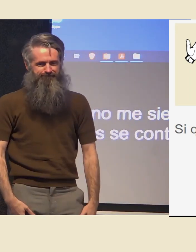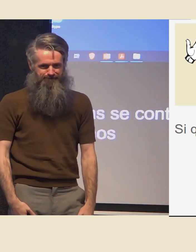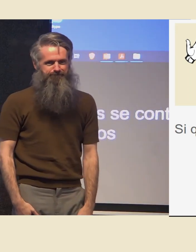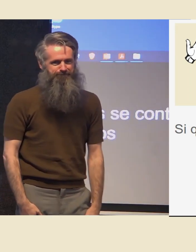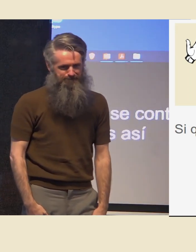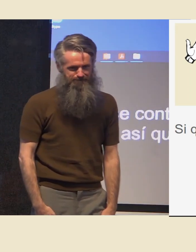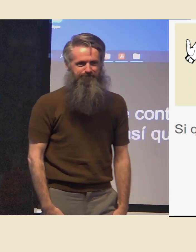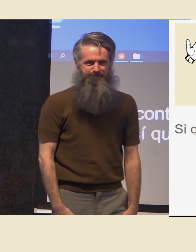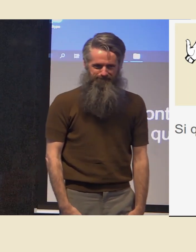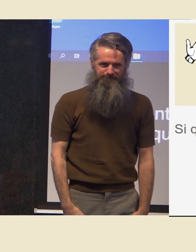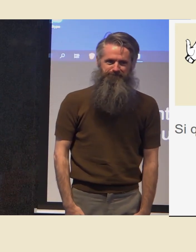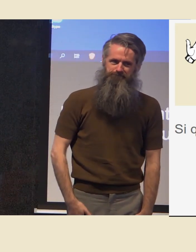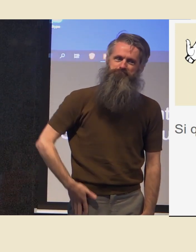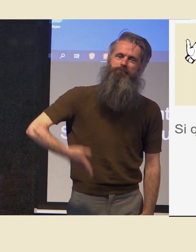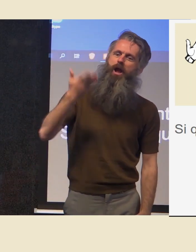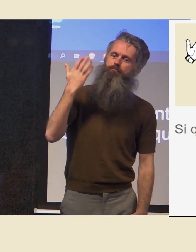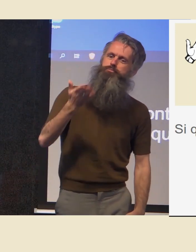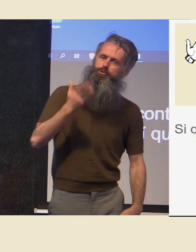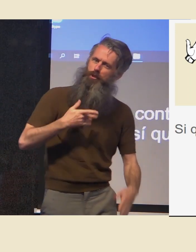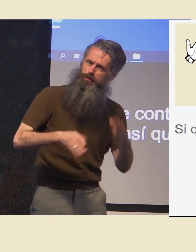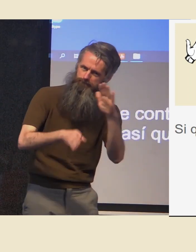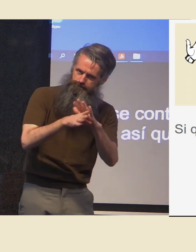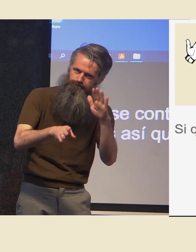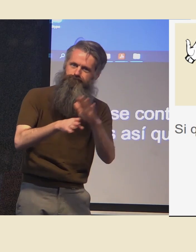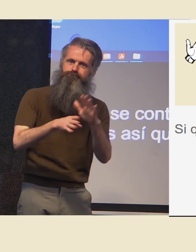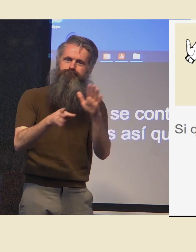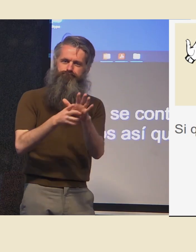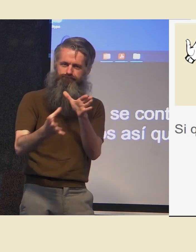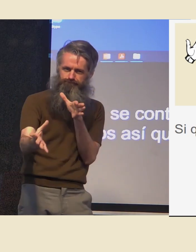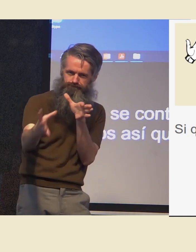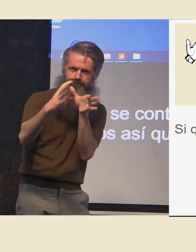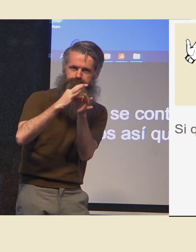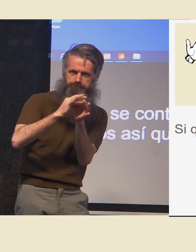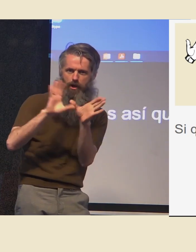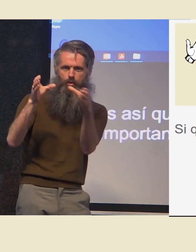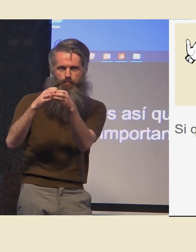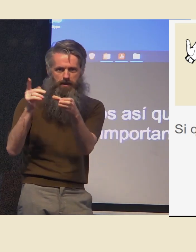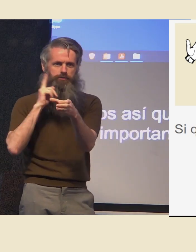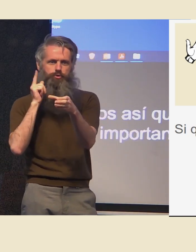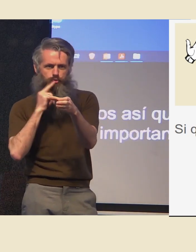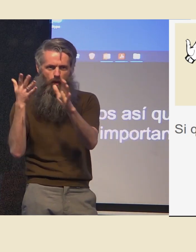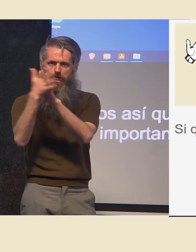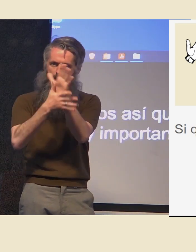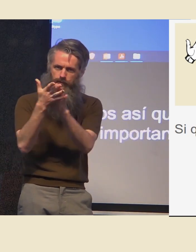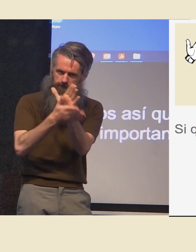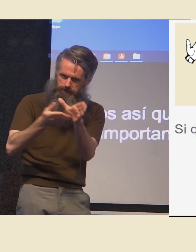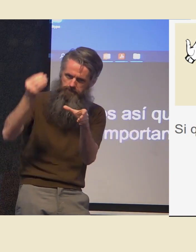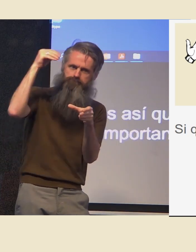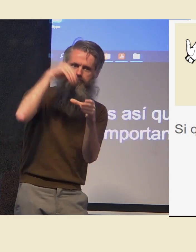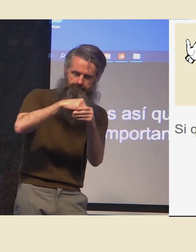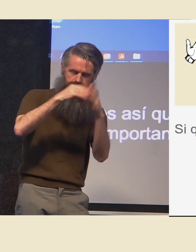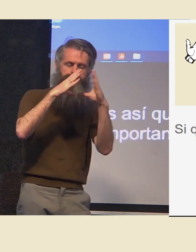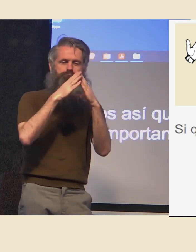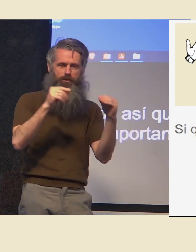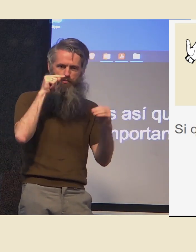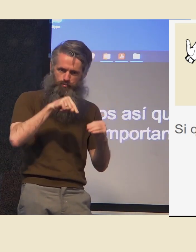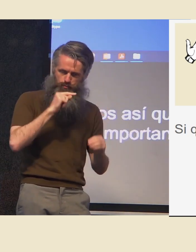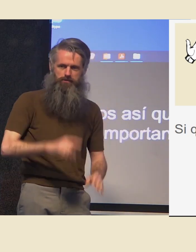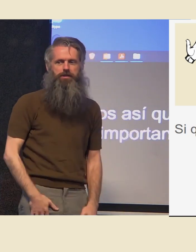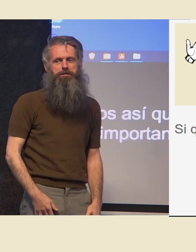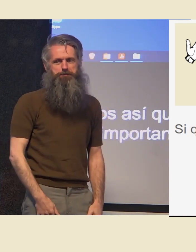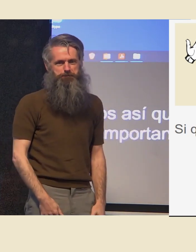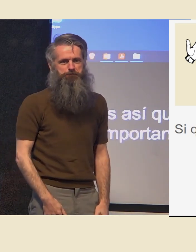para vosotras. Es muy importante continuar, estar en contacto con la comunidad sorda y que desde